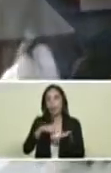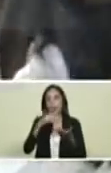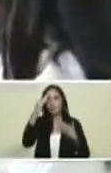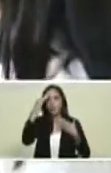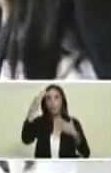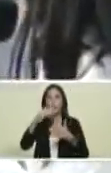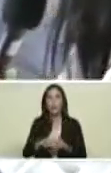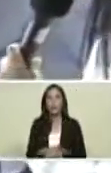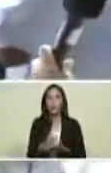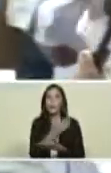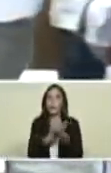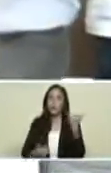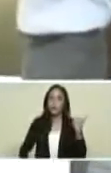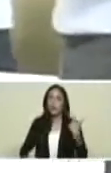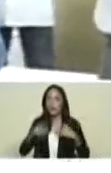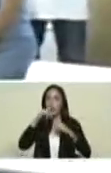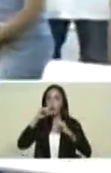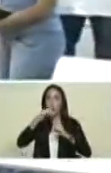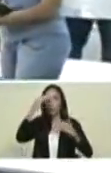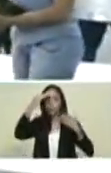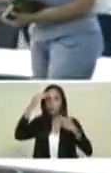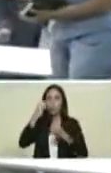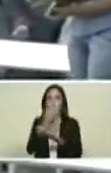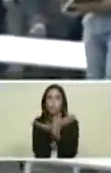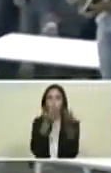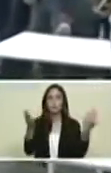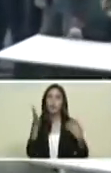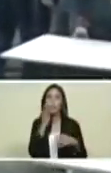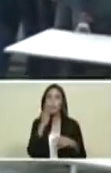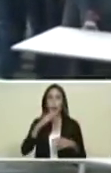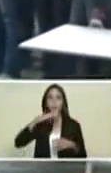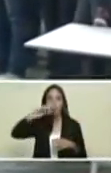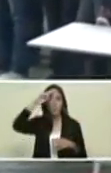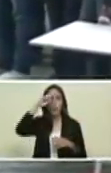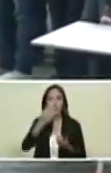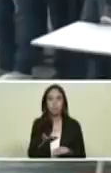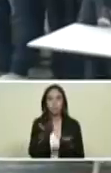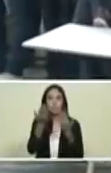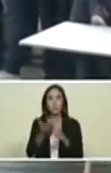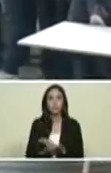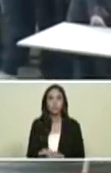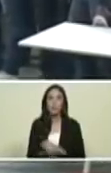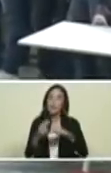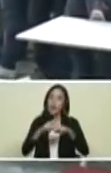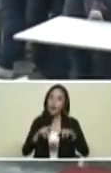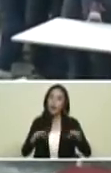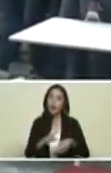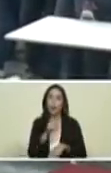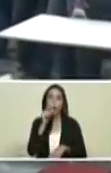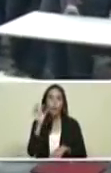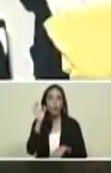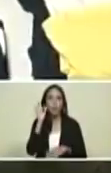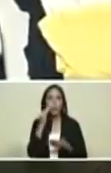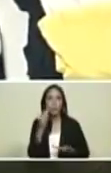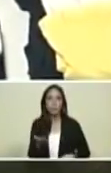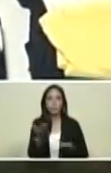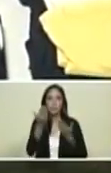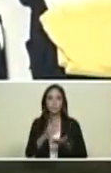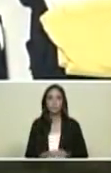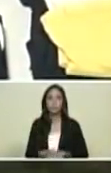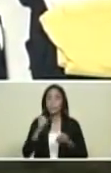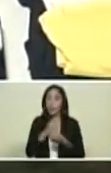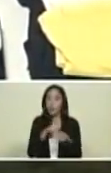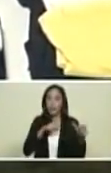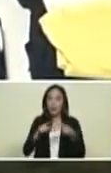de parte del presidente de la República, a los padres y representantes, a nuestros niños y niñas, a quienes ya se les ha